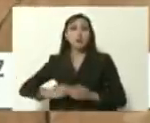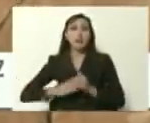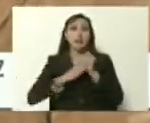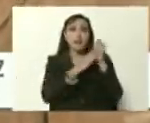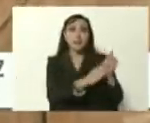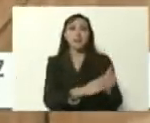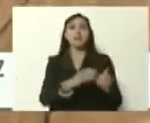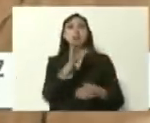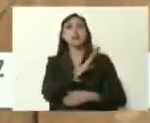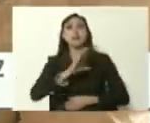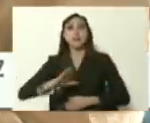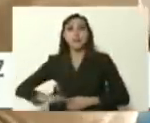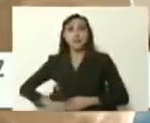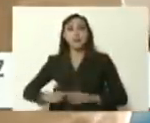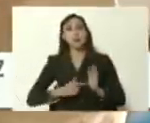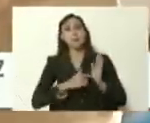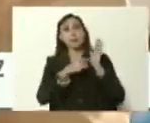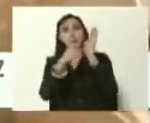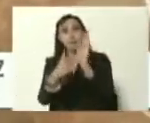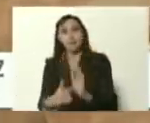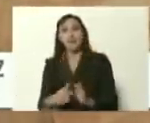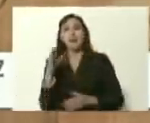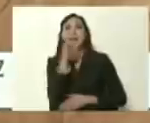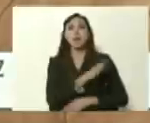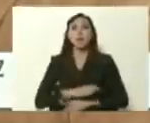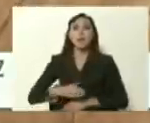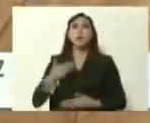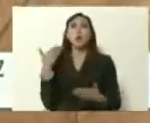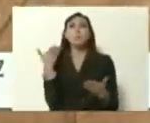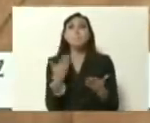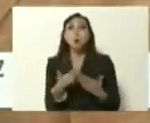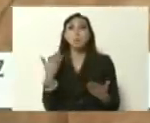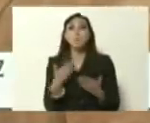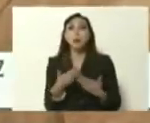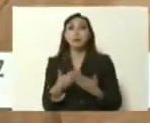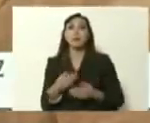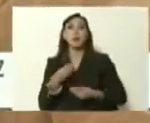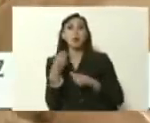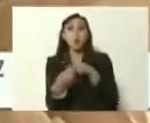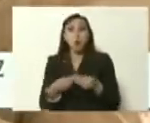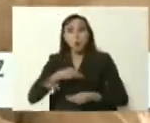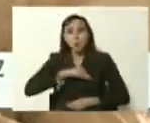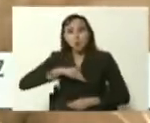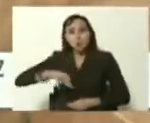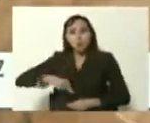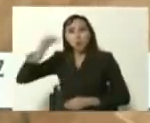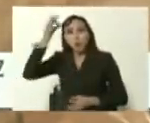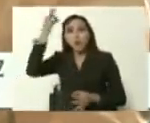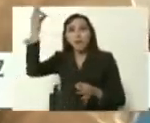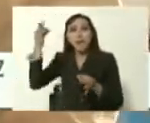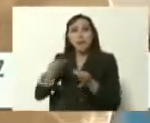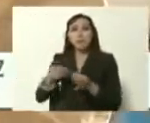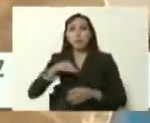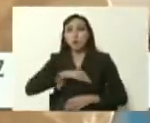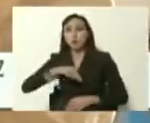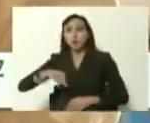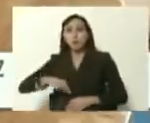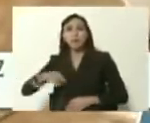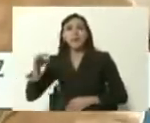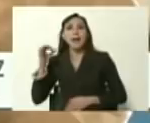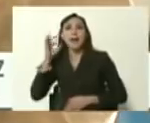Iglesia que presentemos ante la Comisión nuestras propuestas de cómo nosotros creemos de nuestra